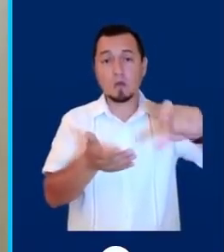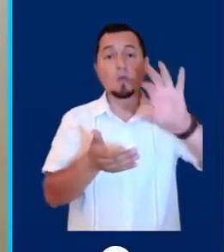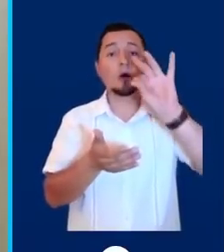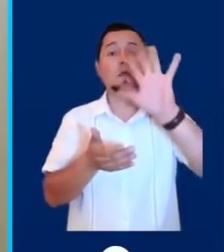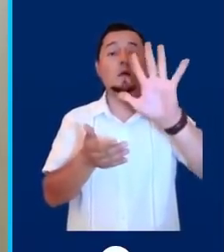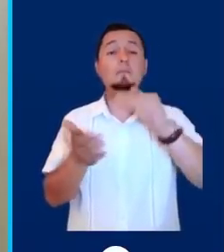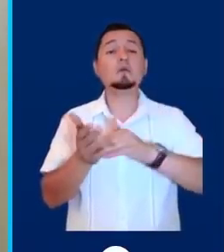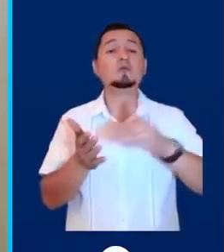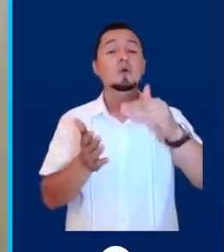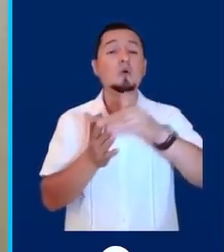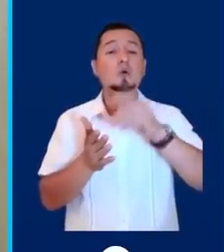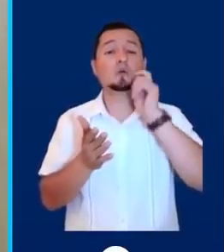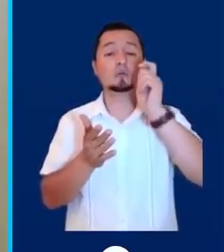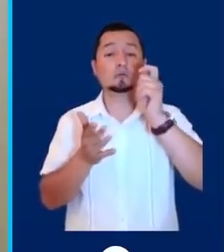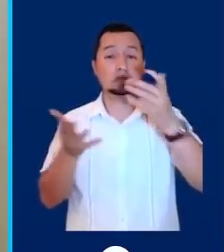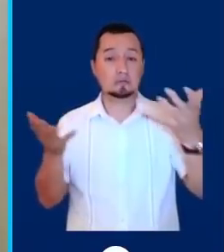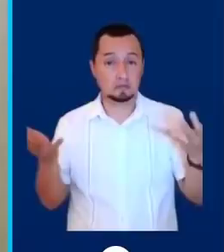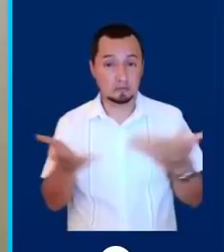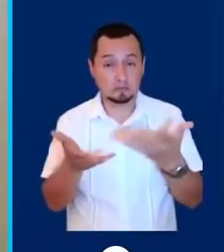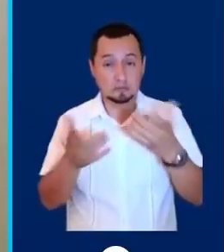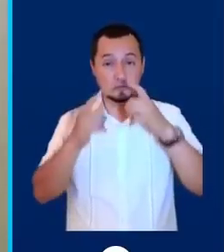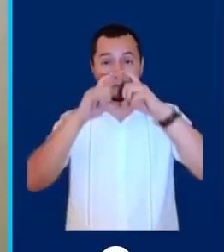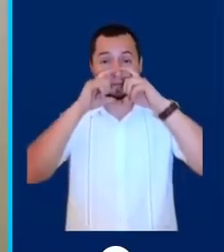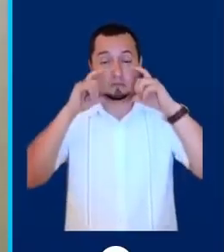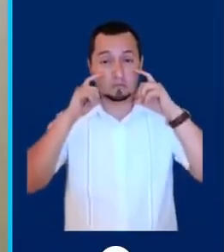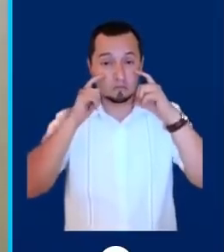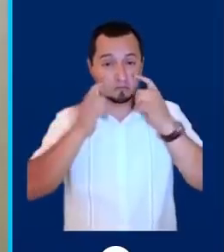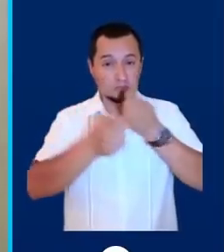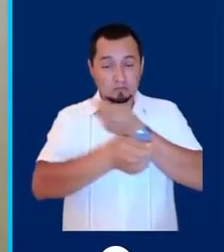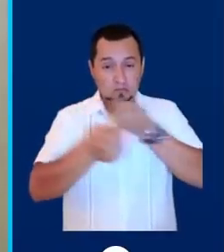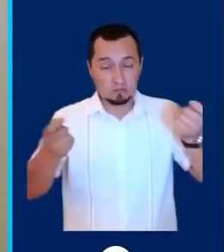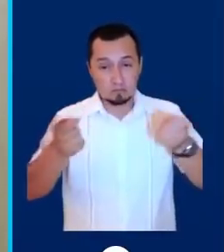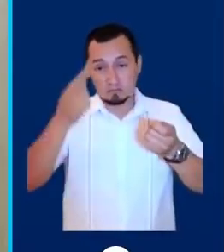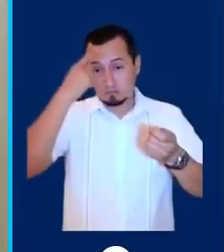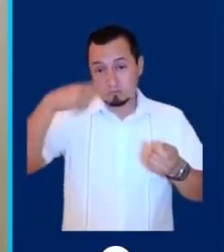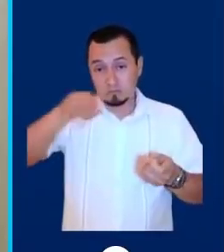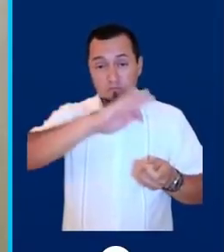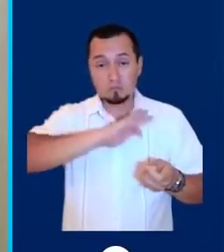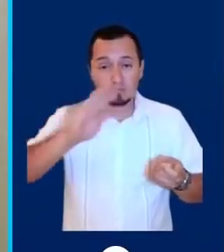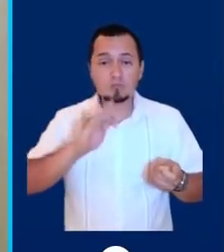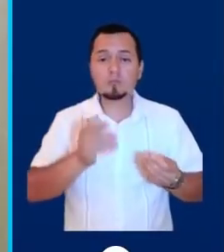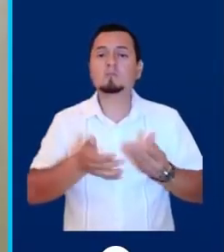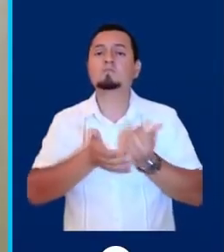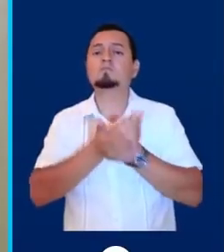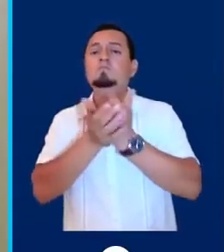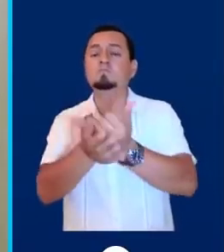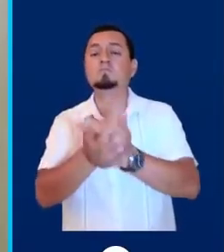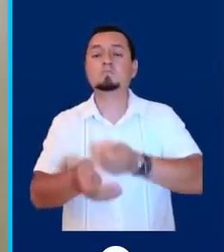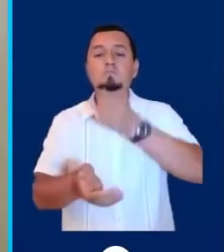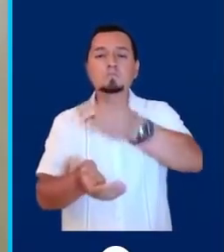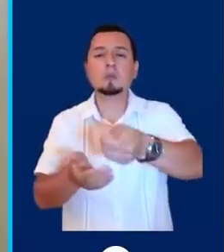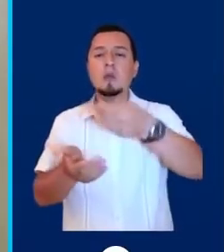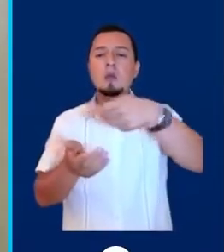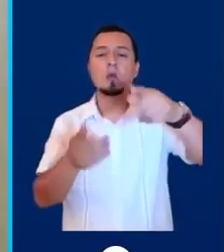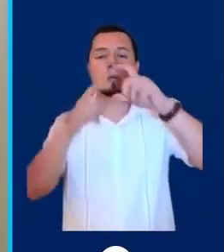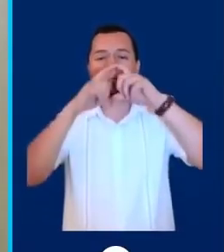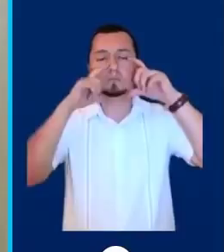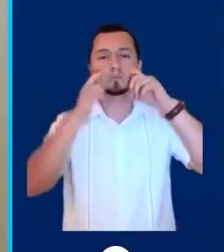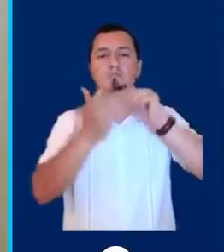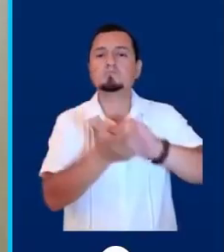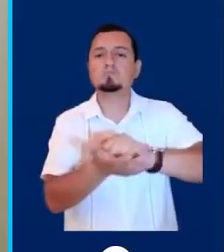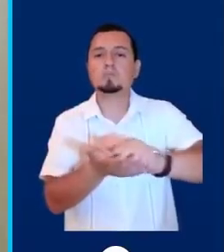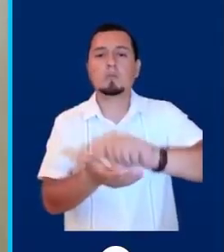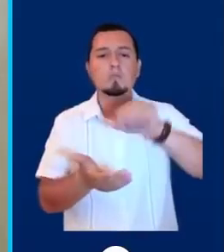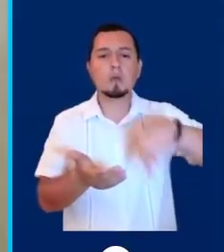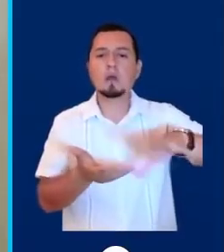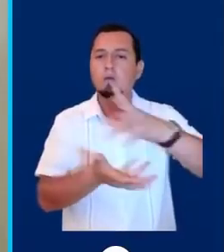45 millones de pesos en cubrebocas. Y eso nos va a permitir brindarle cubrebocas lavables a la inmensa mayoría de